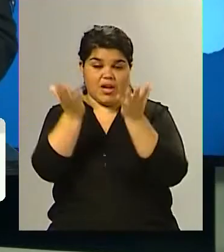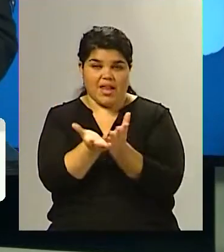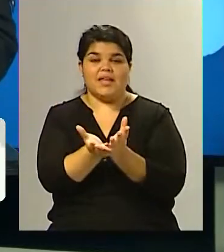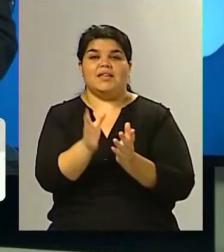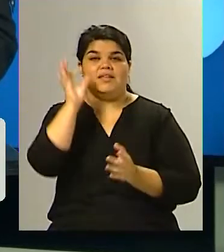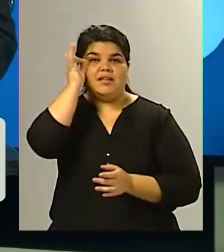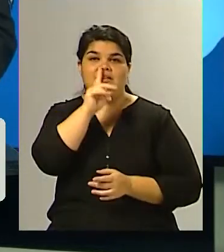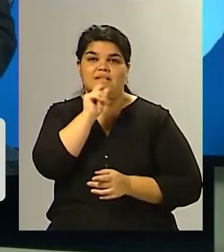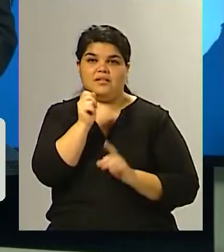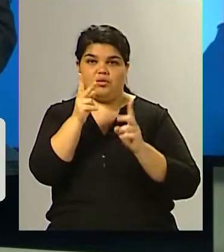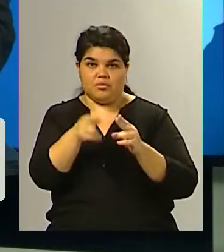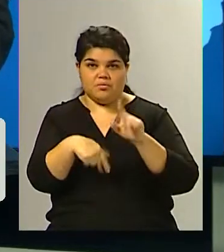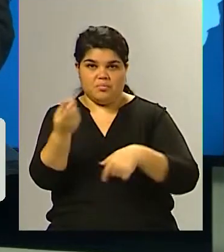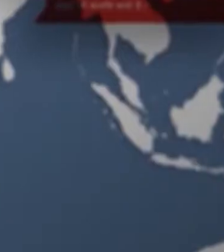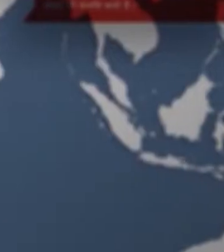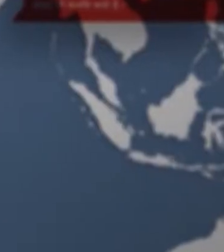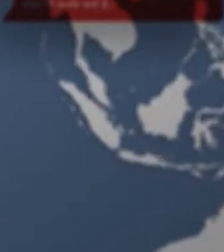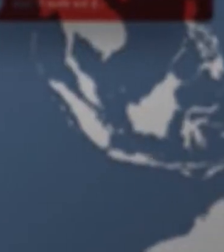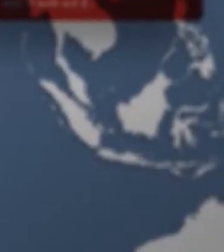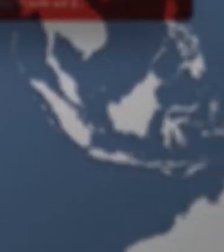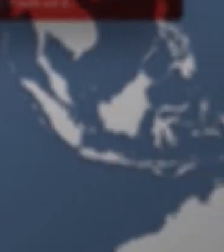Momento de la pausa, ya volvemos.